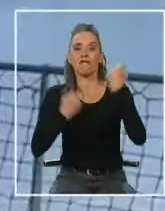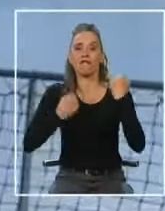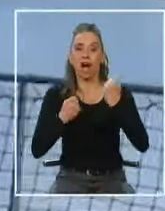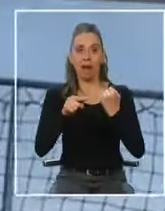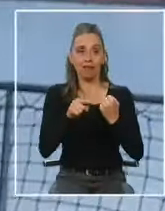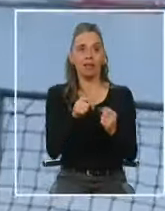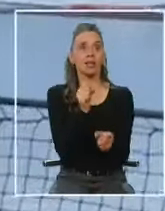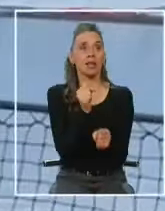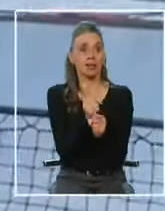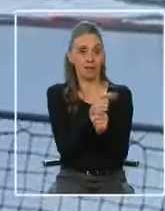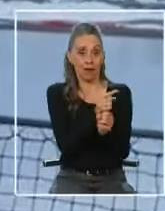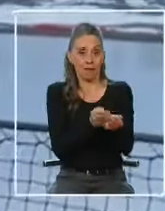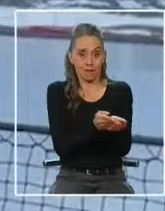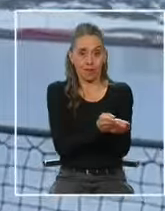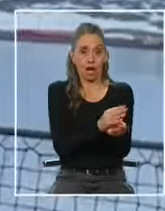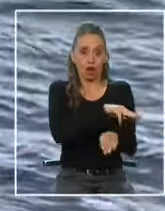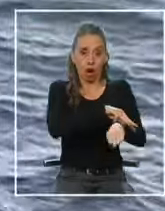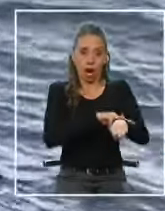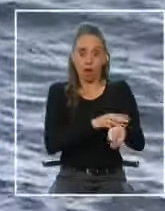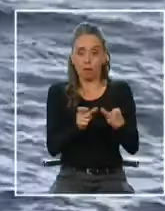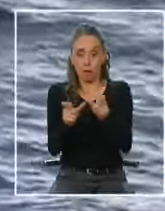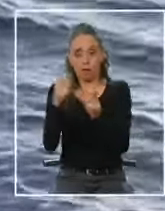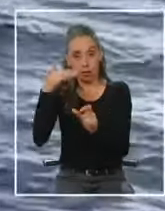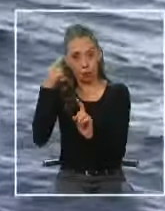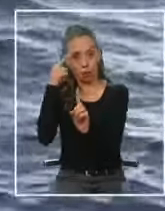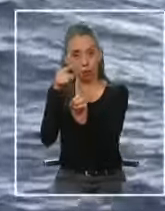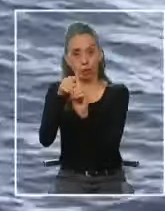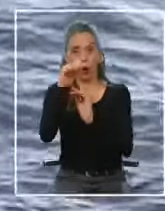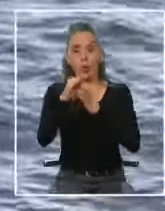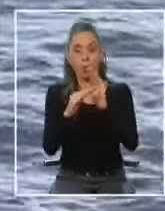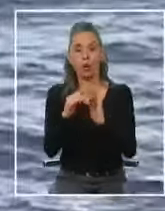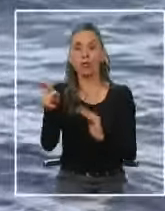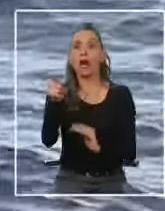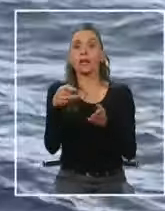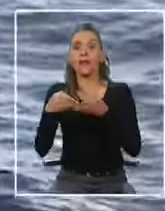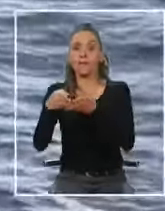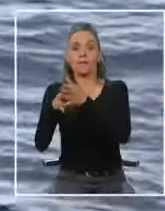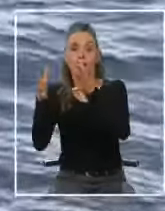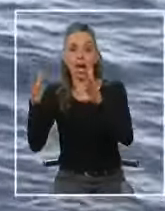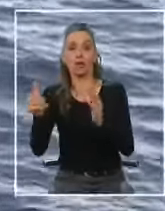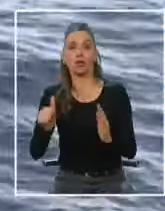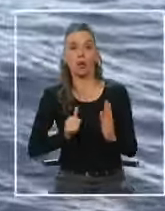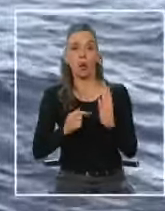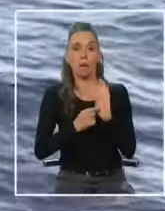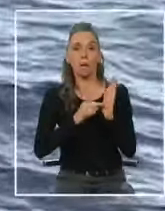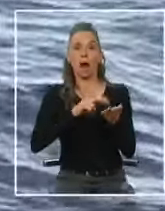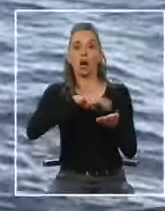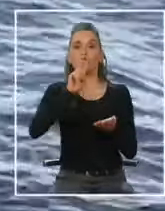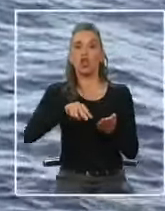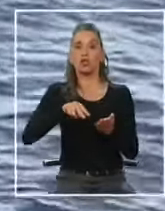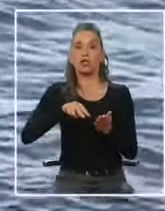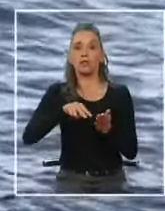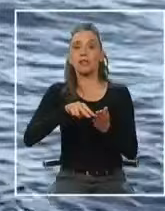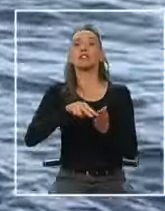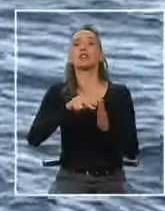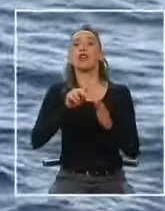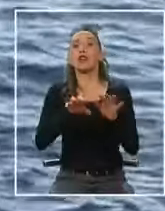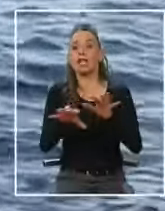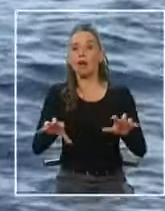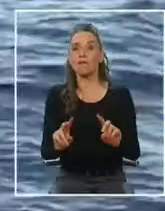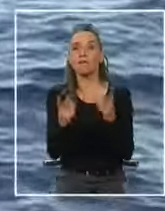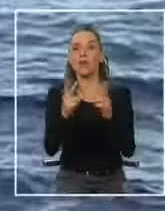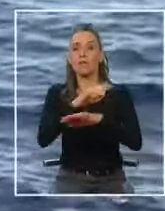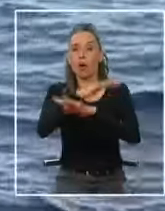Esta es una labor fundamental, cuyo objeto es velar por la normativa de la Convención por la conservación de los recursos